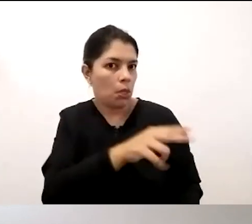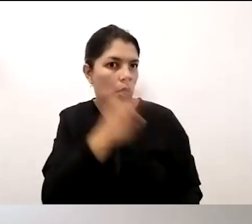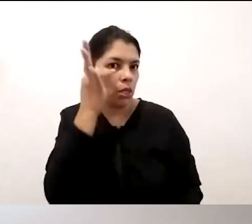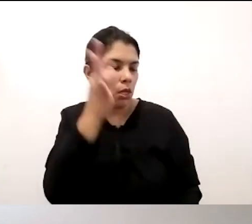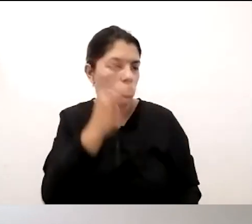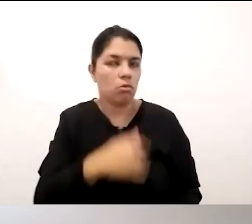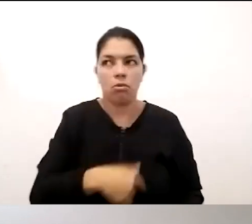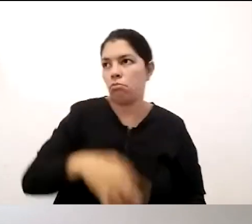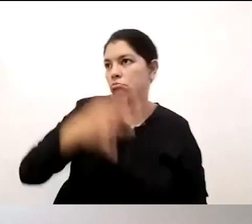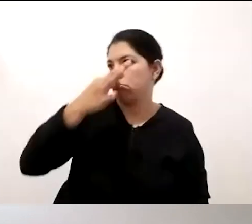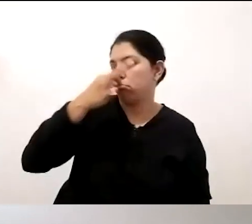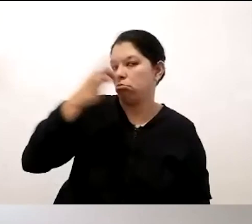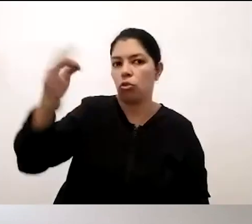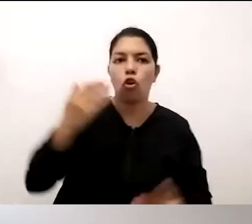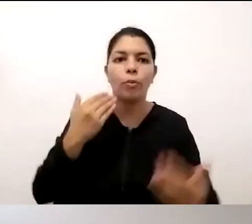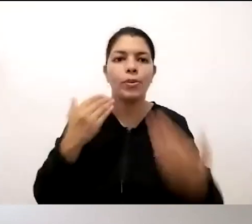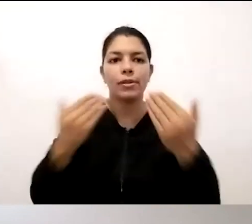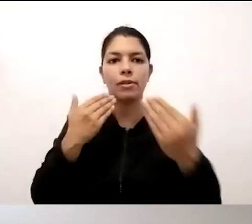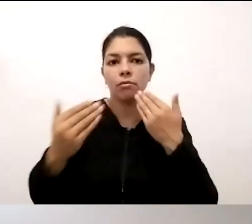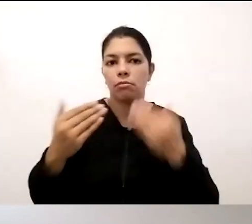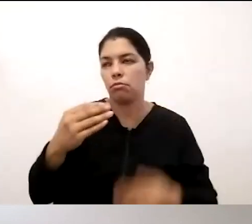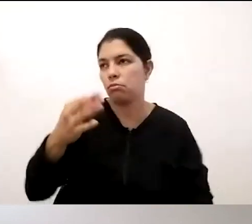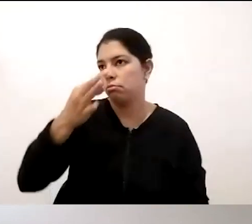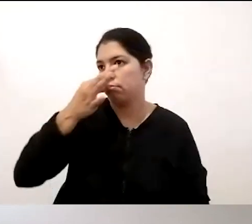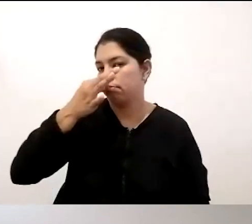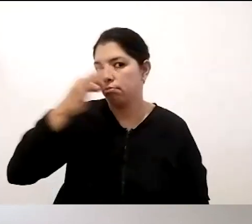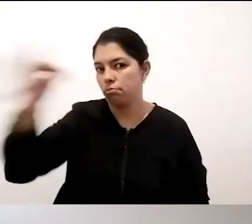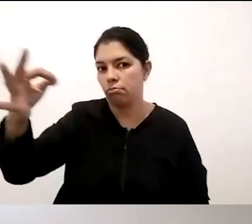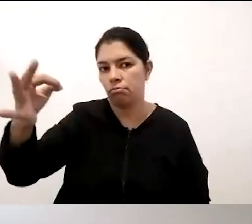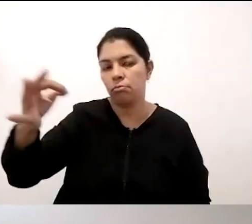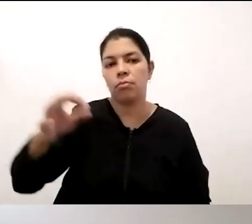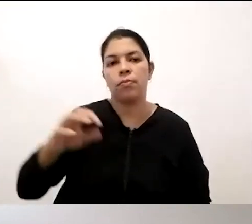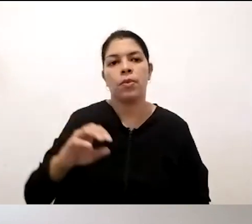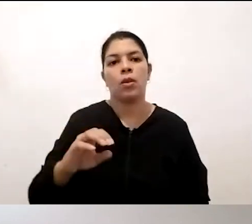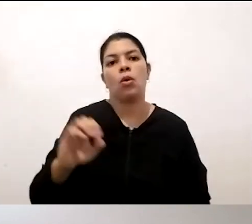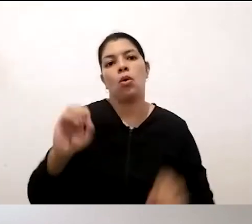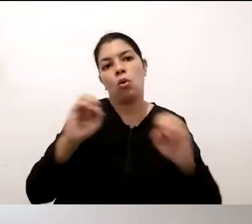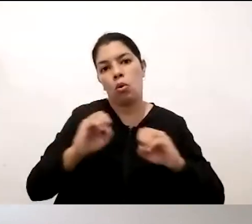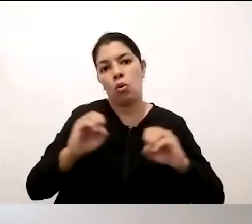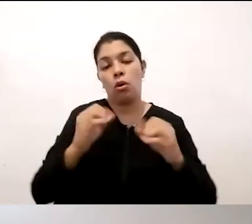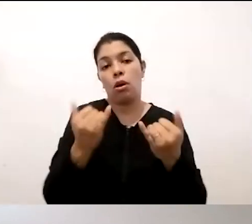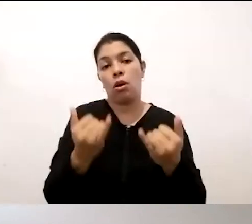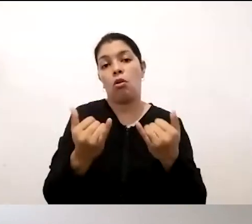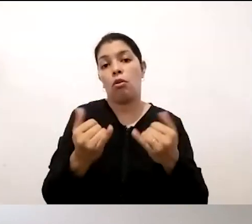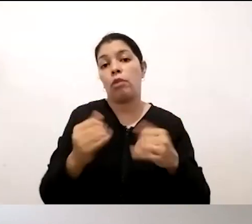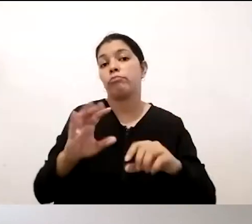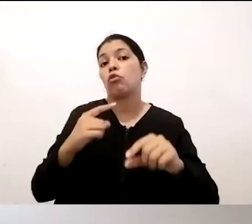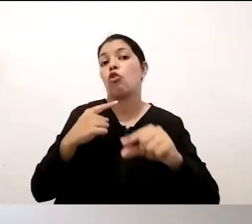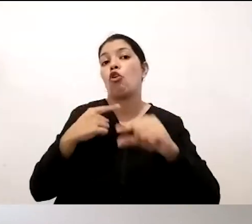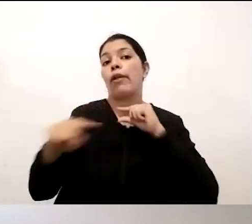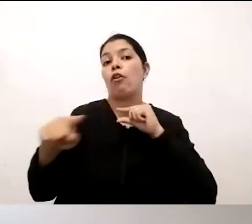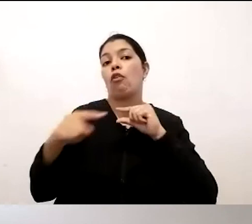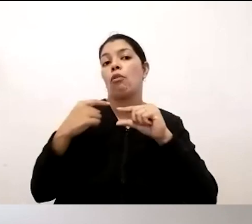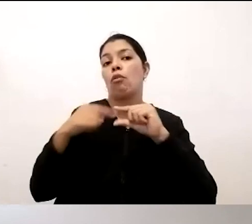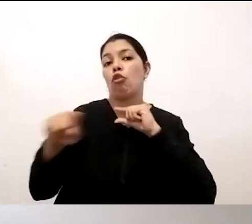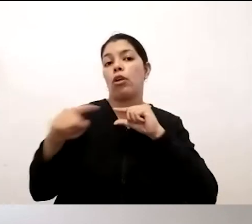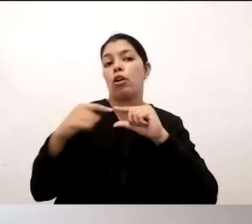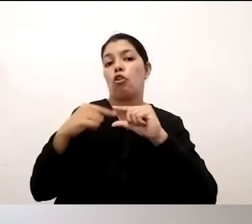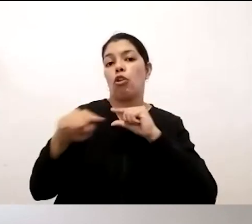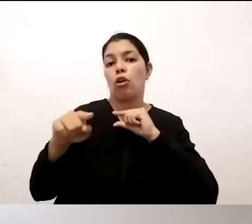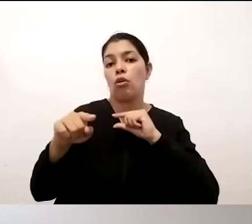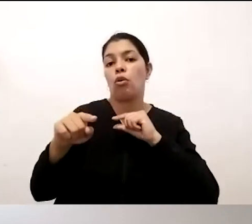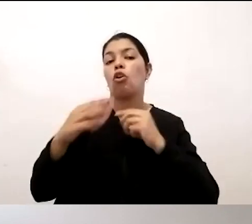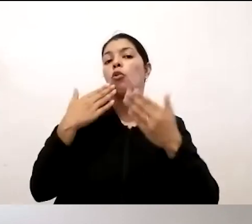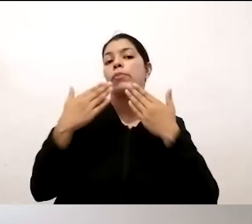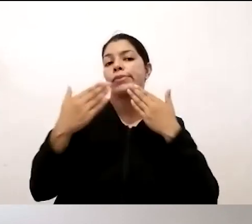el proceso de esa denuncia, o ahora se está dando es por correos electrónicos de todas las comisarías que